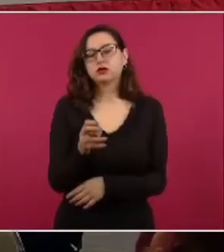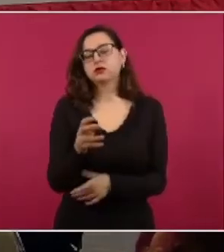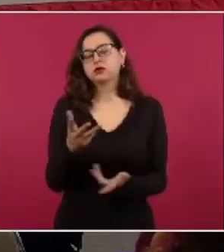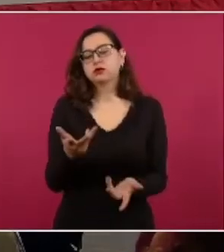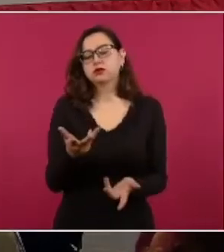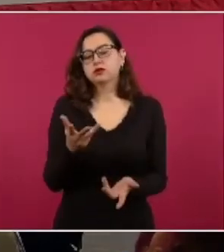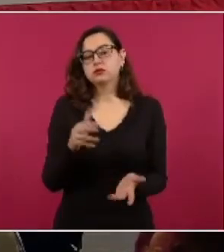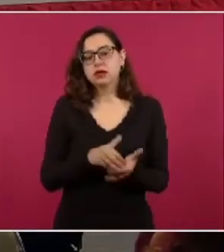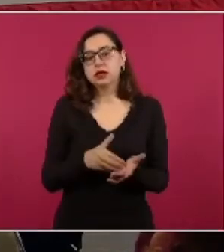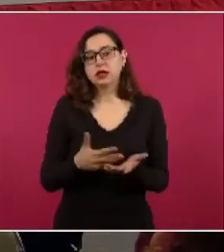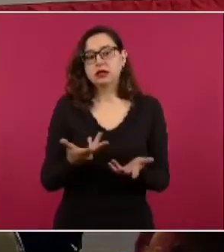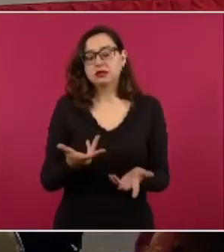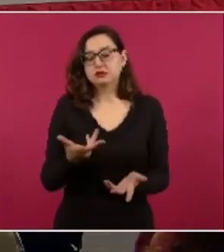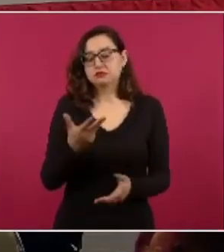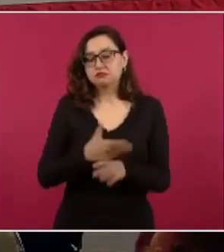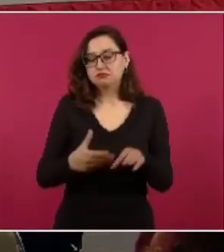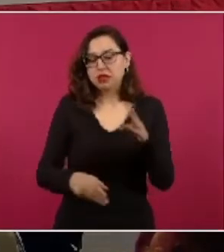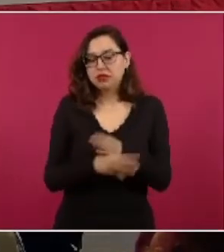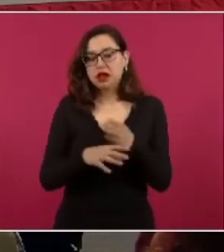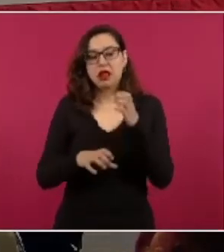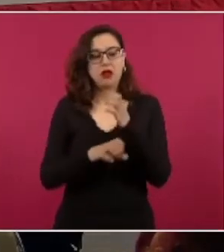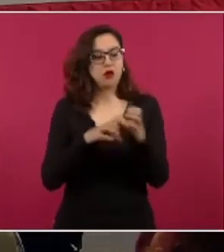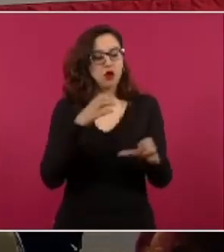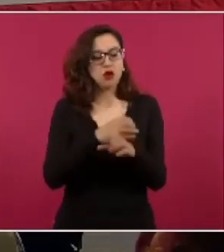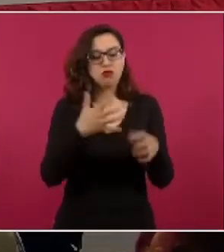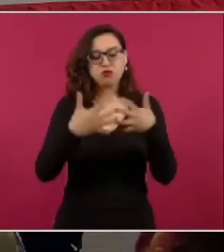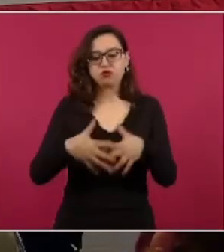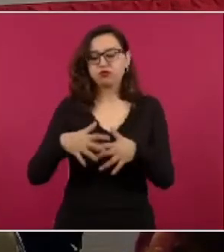nivel es de